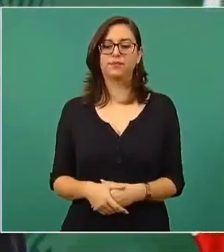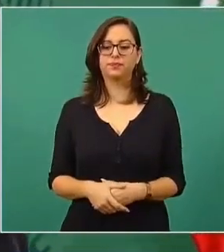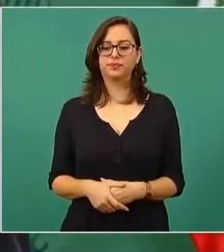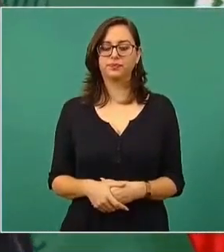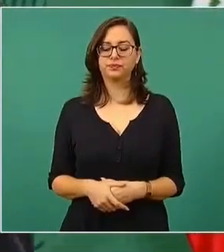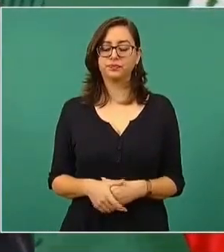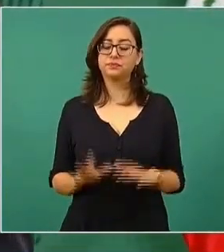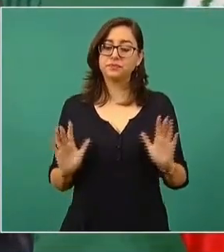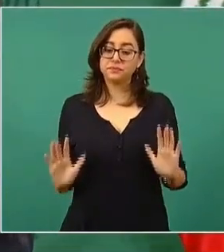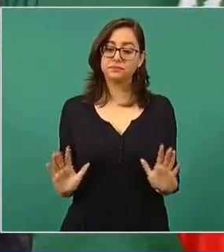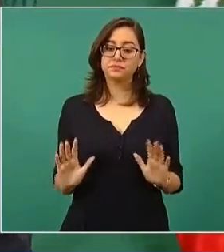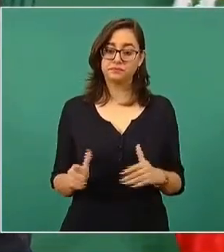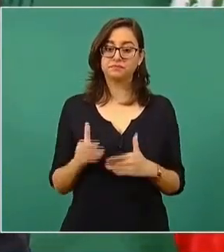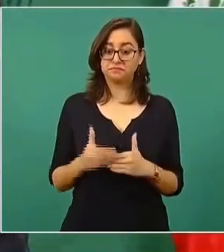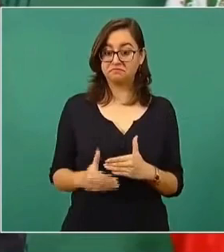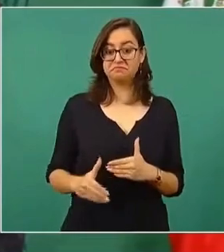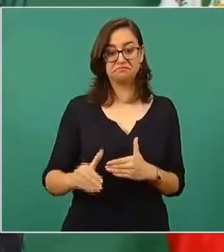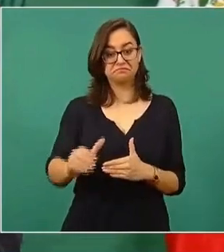del camino